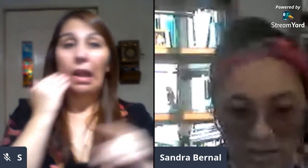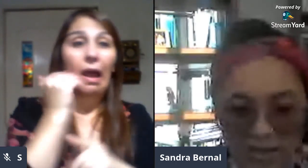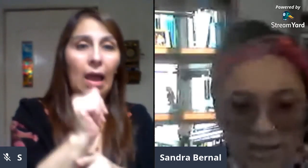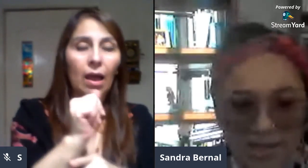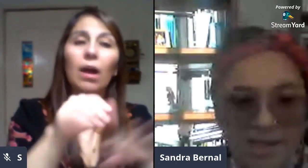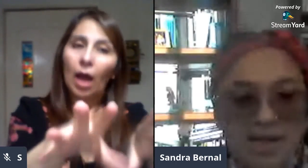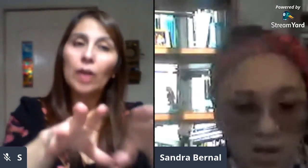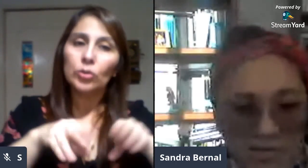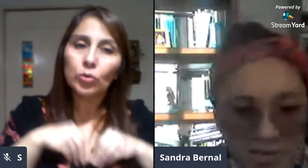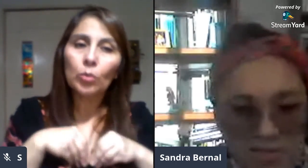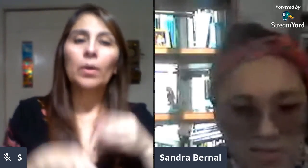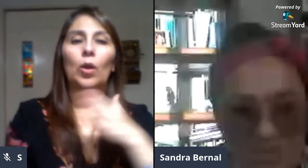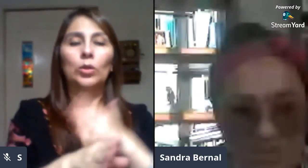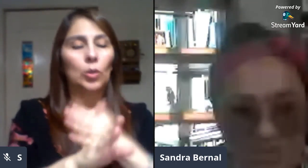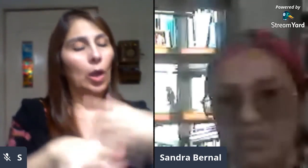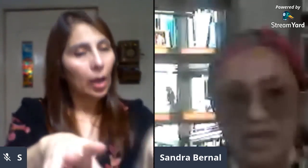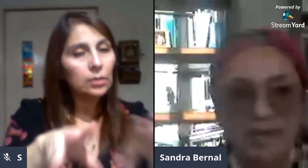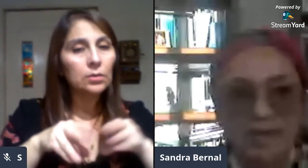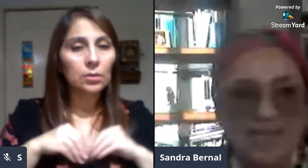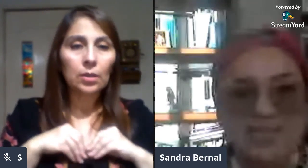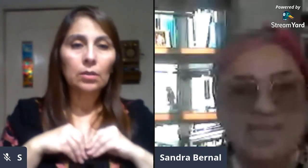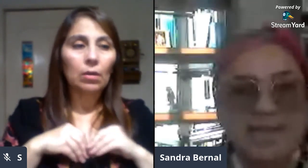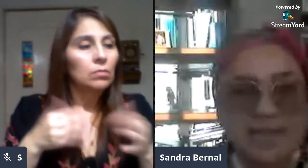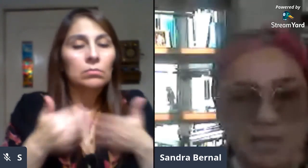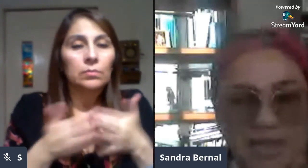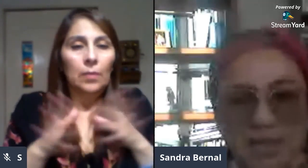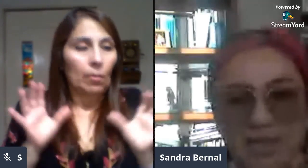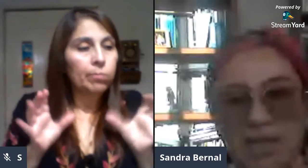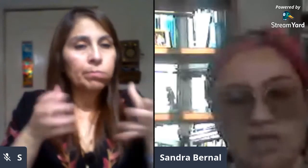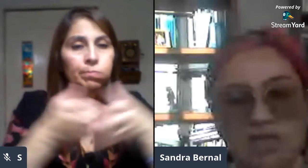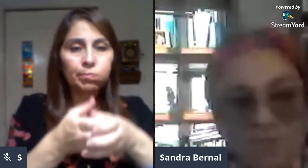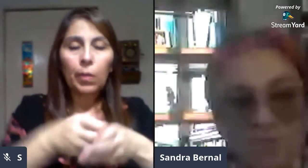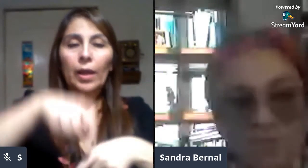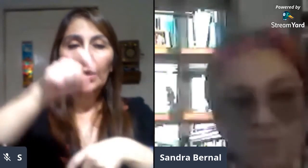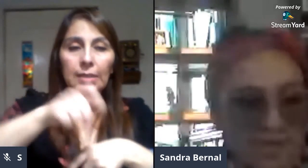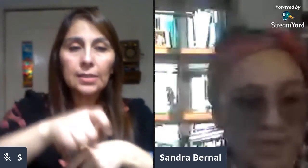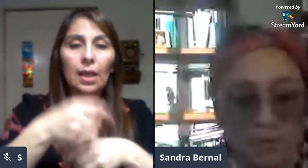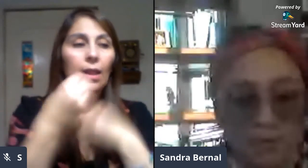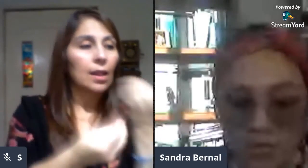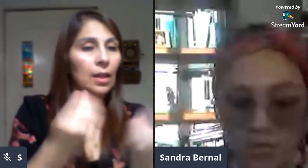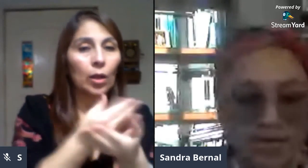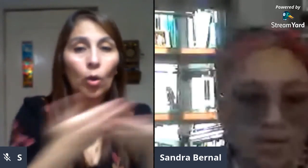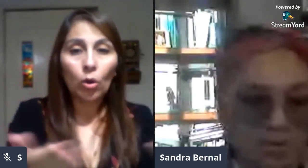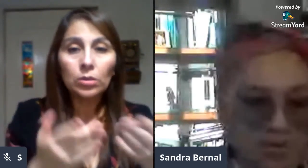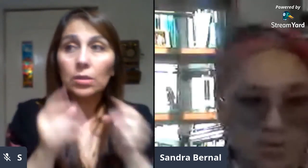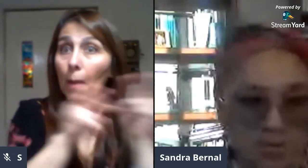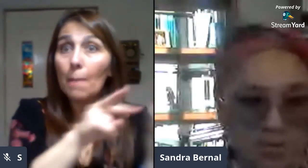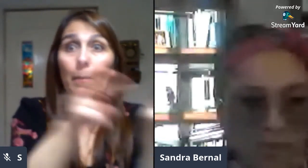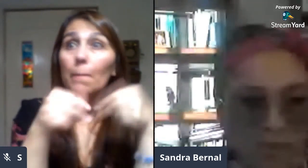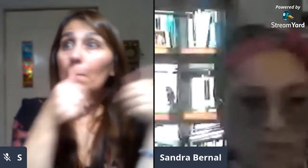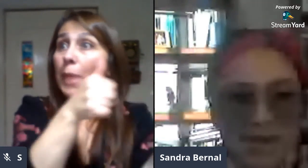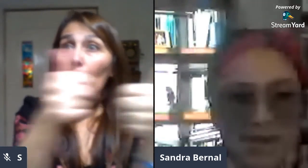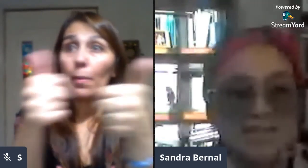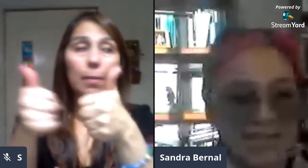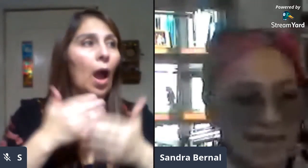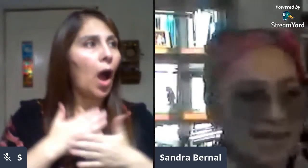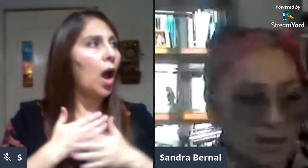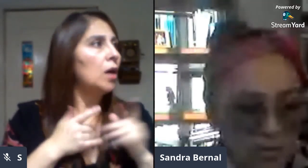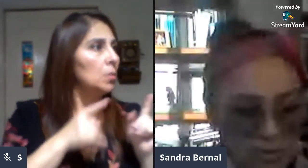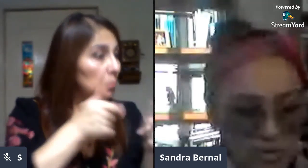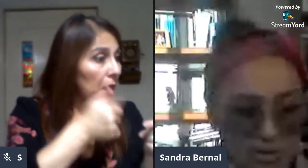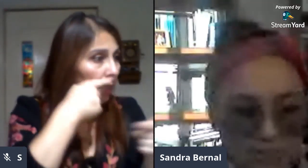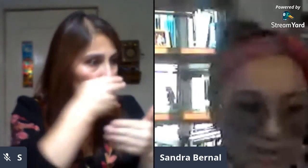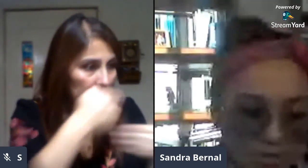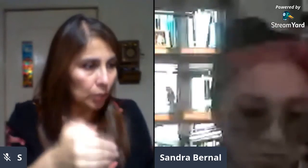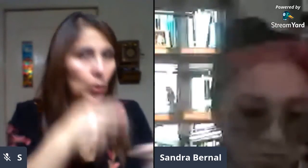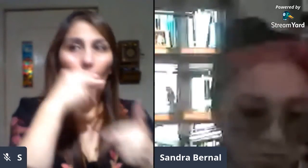asumiendo esa colectivización, esa necesidad también de que los demás están bien y de procurar en lo posible